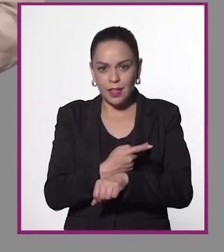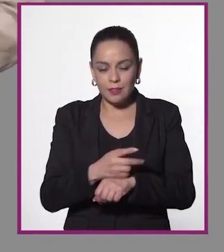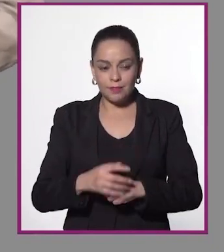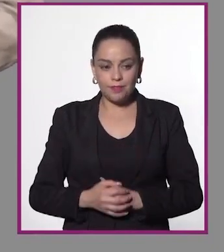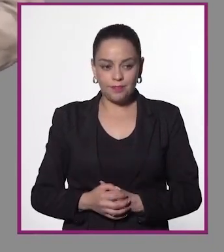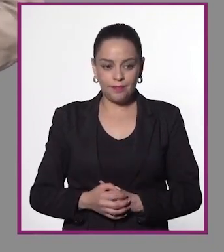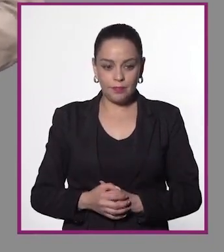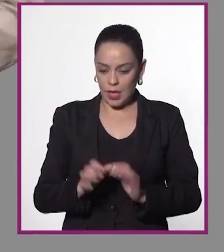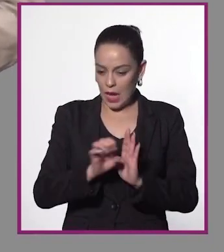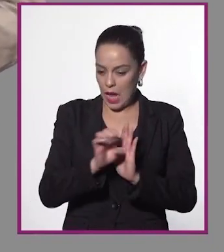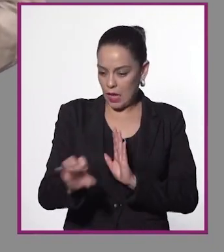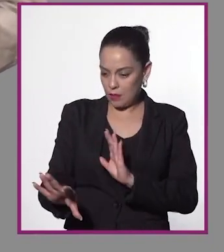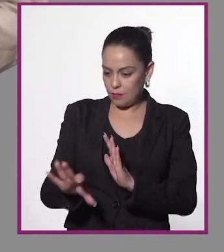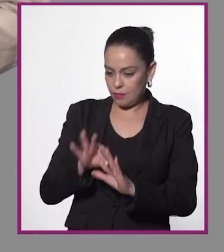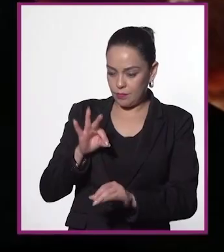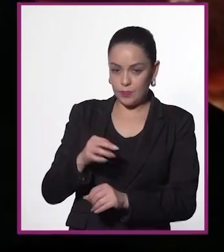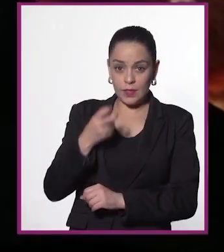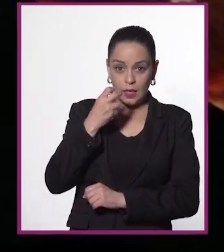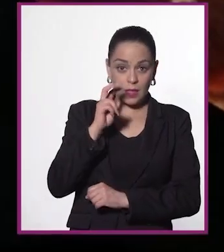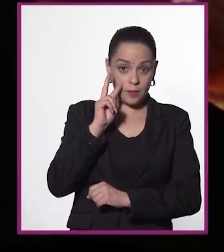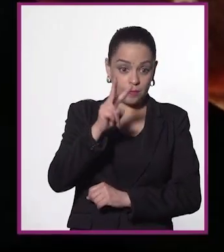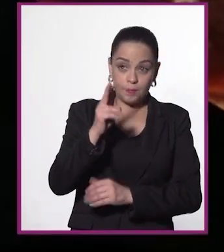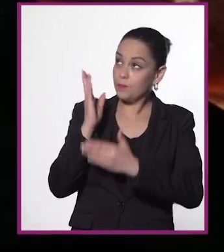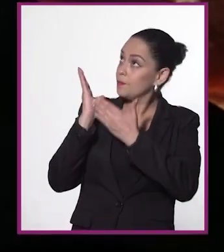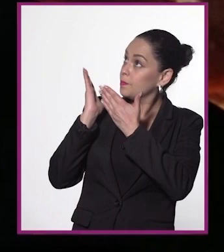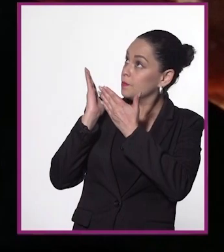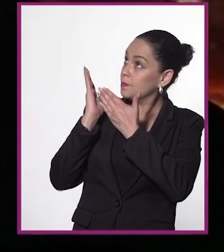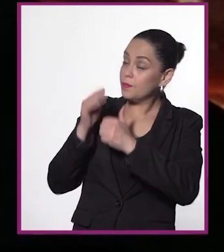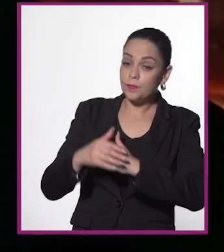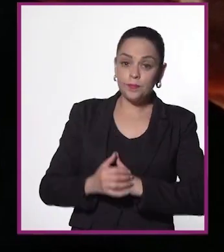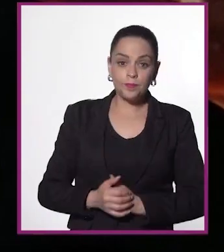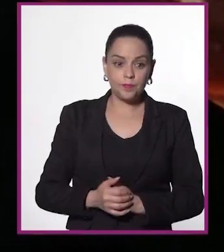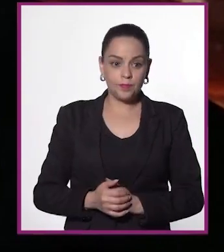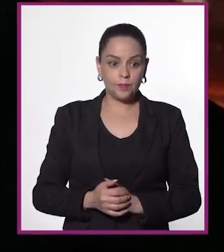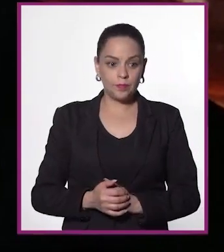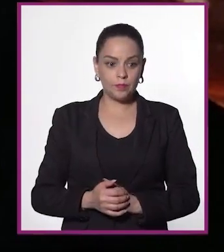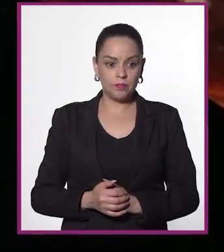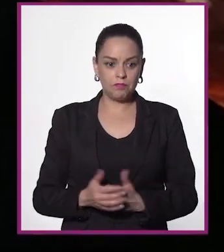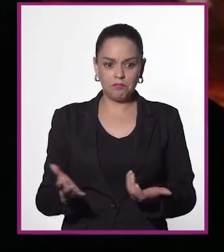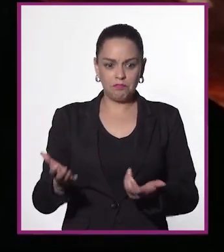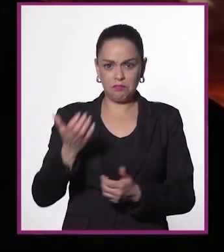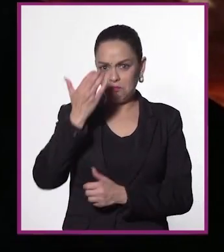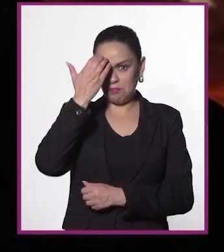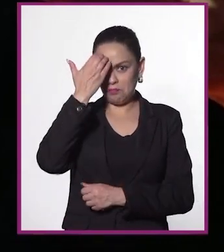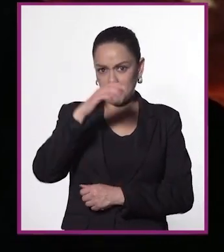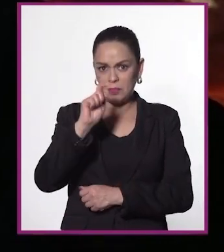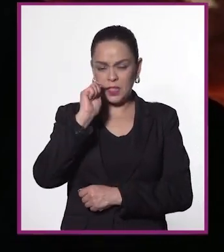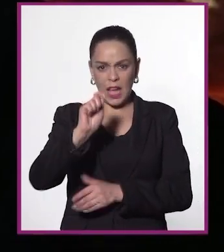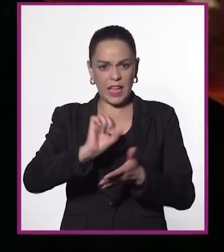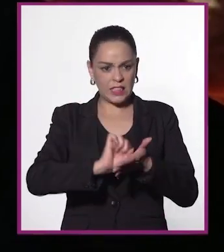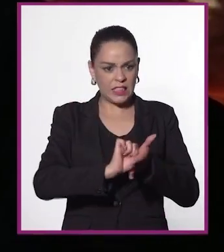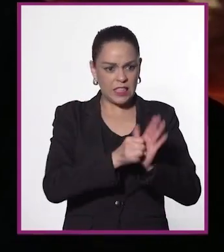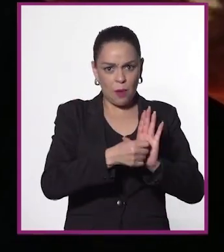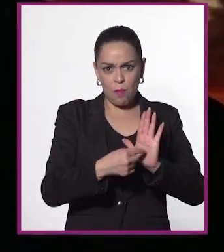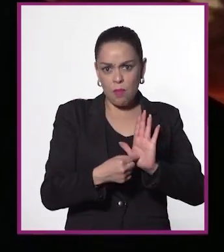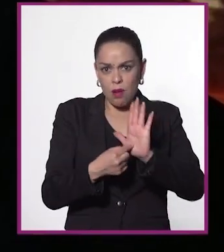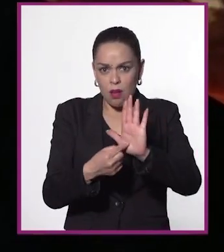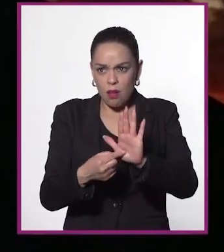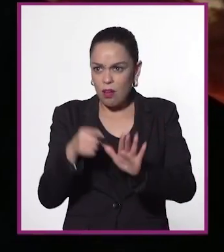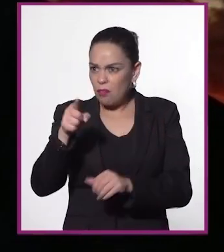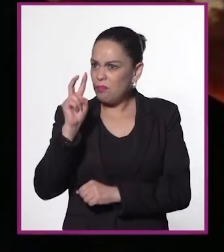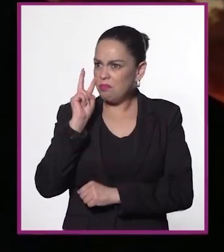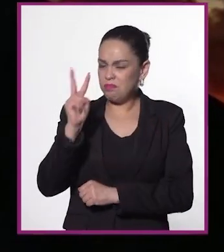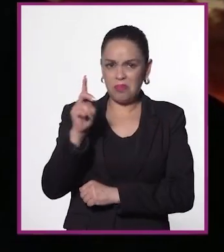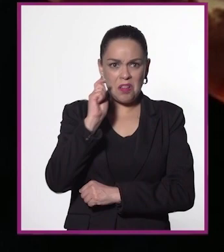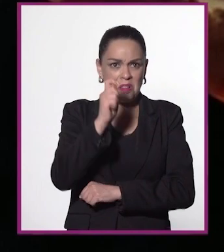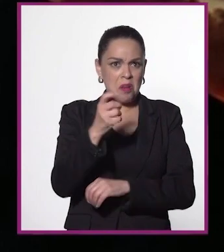Tomemos como ejemplo esta escena. Sin ningún conocimiento de los signos y símbolos, esto podría parecer solo